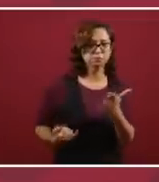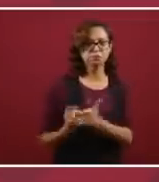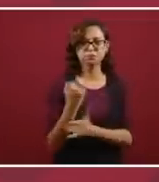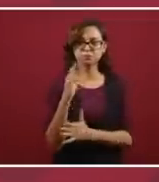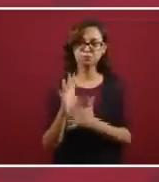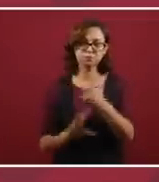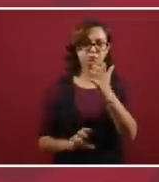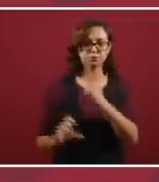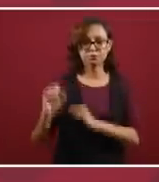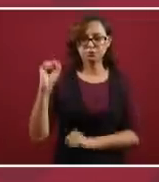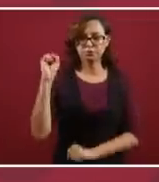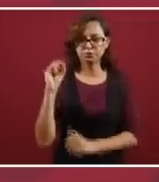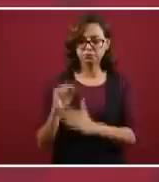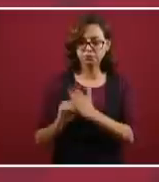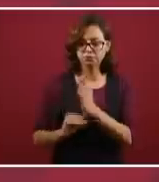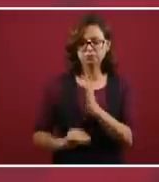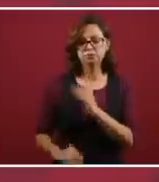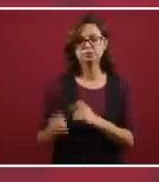encabezado por Carranza,